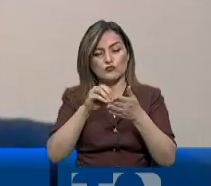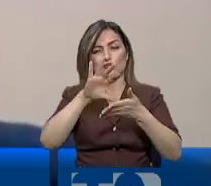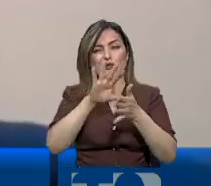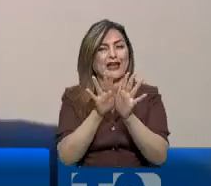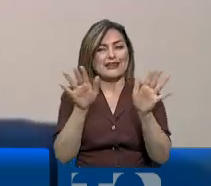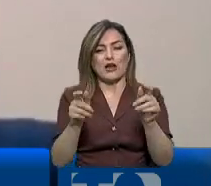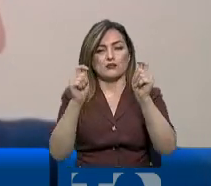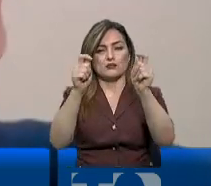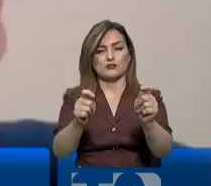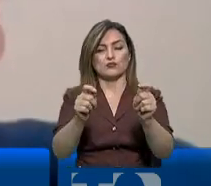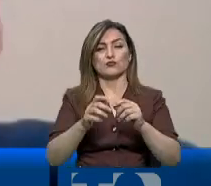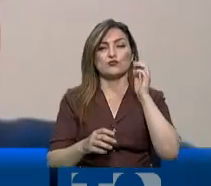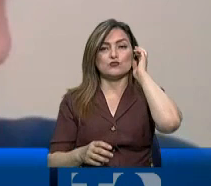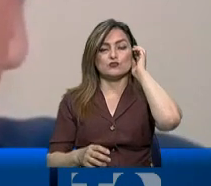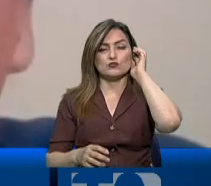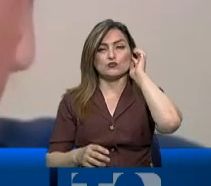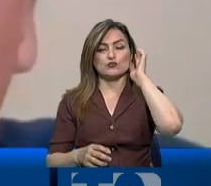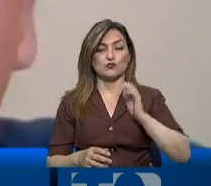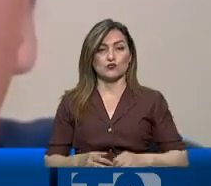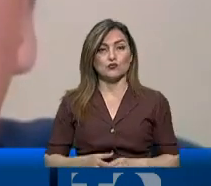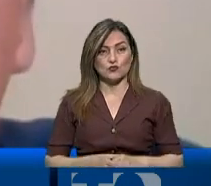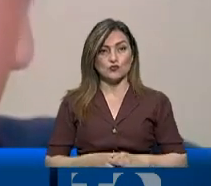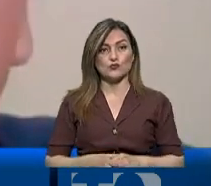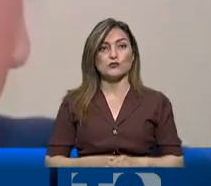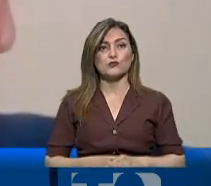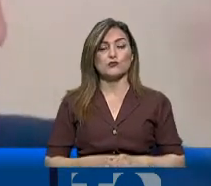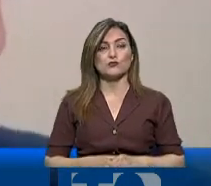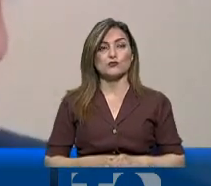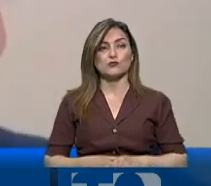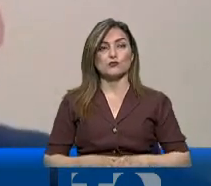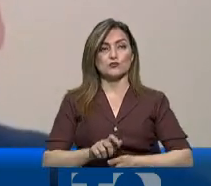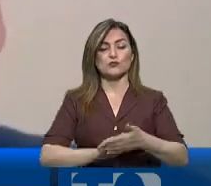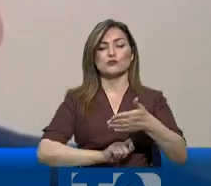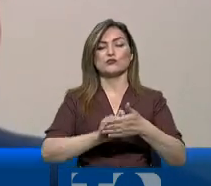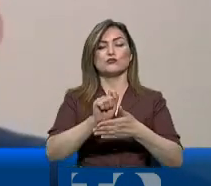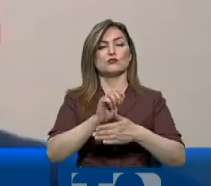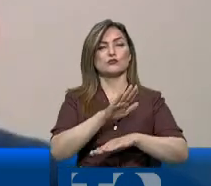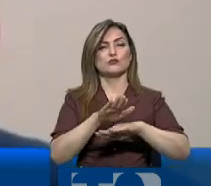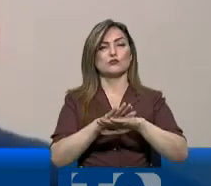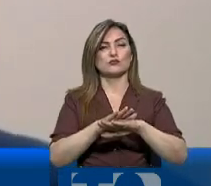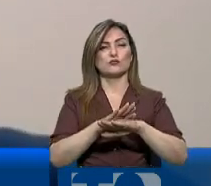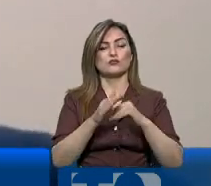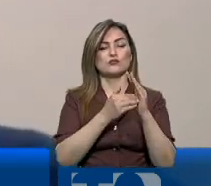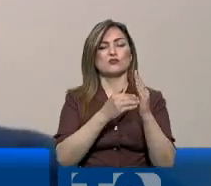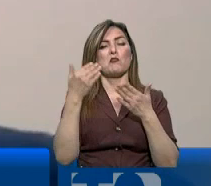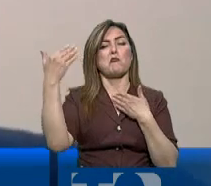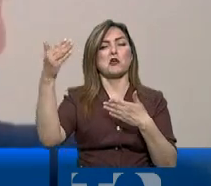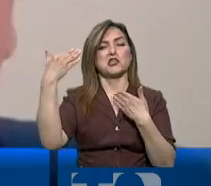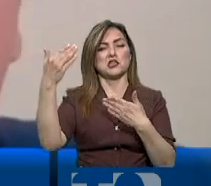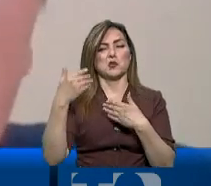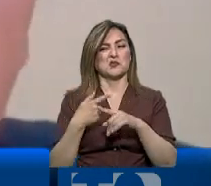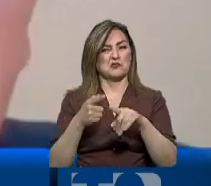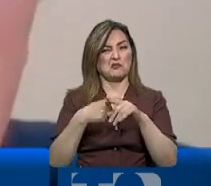Nacional, entendiendo que ya fue aprobado como de que enmarca dentro de los delitos políticos o